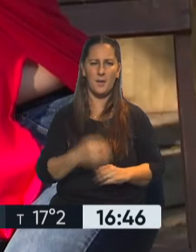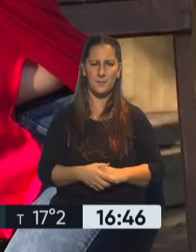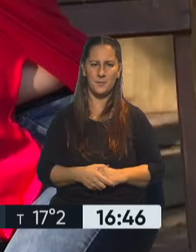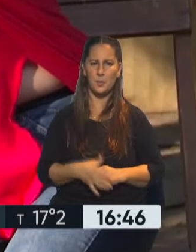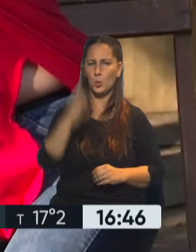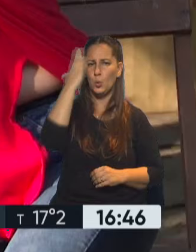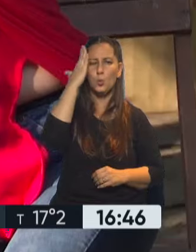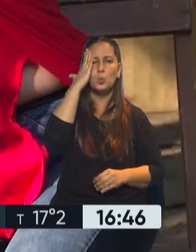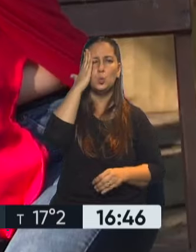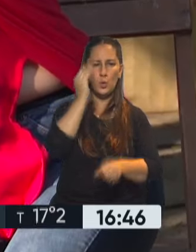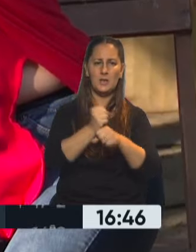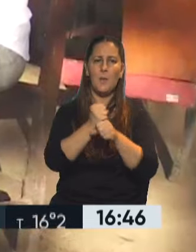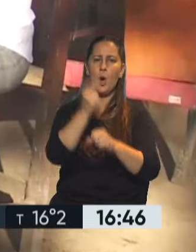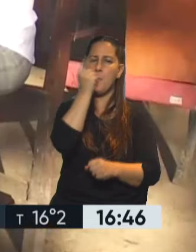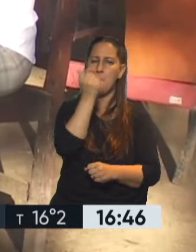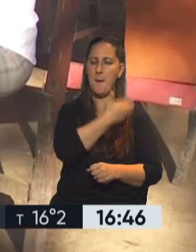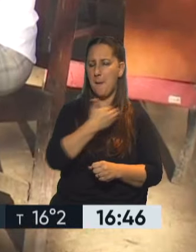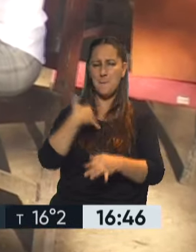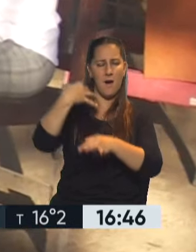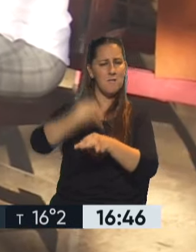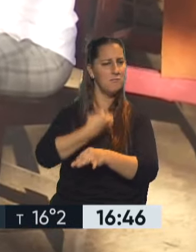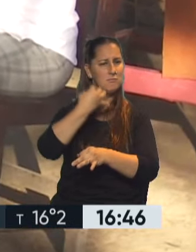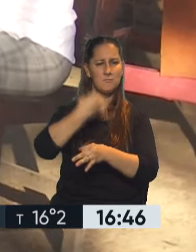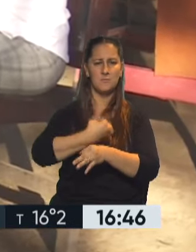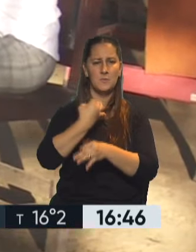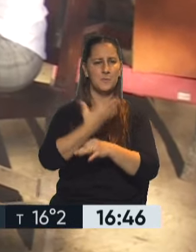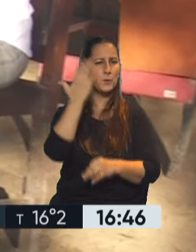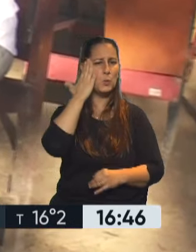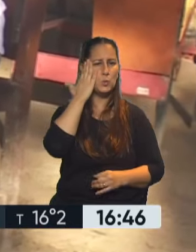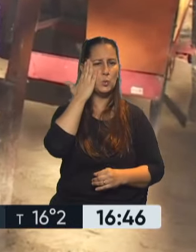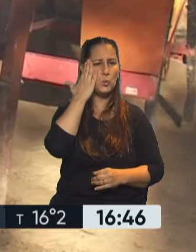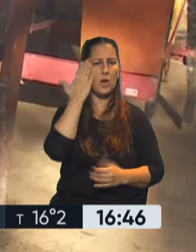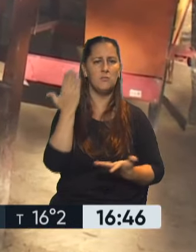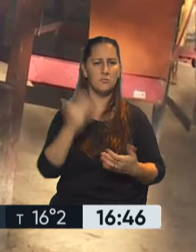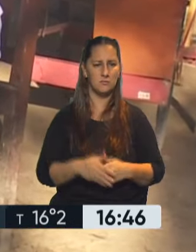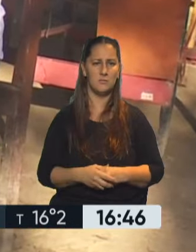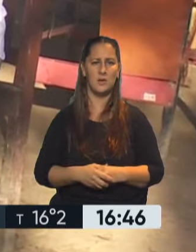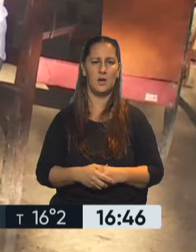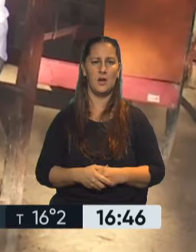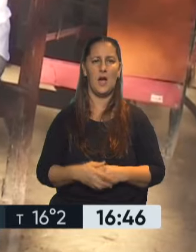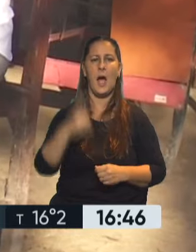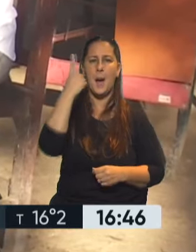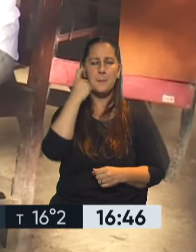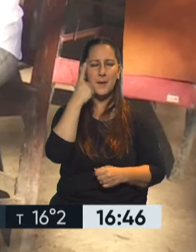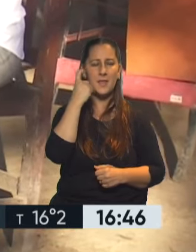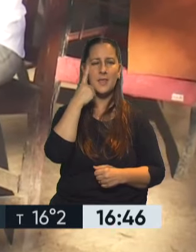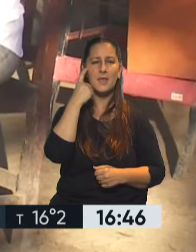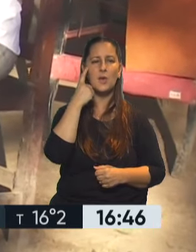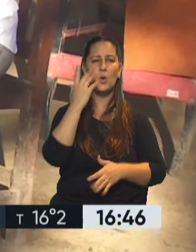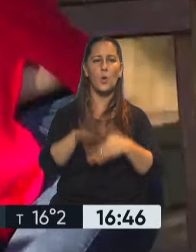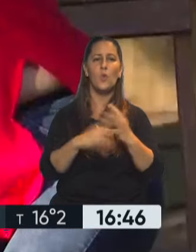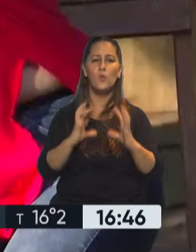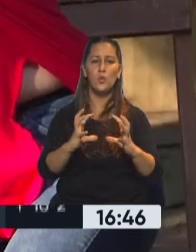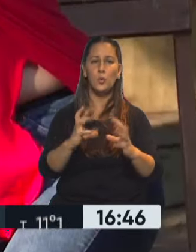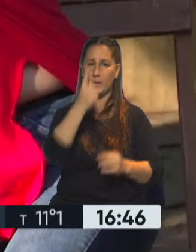la cultura del trabajo de nuestros padres, de mi papá, de mi mamá, y todas esas cosas, porque vivía y aprendió a jugar al fútbol cuando